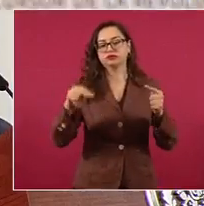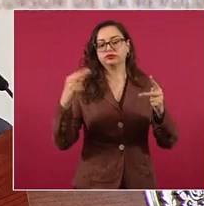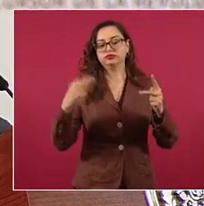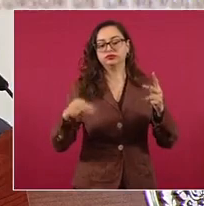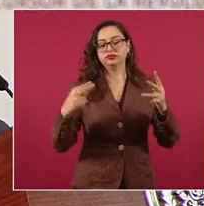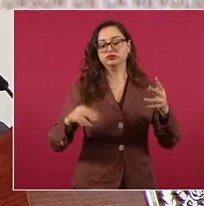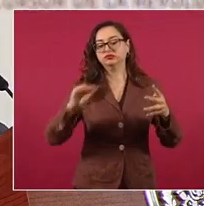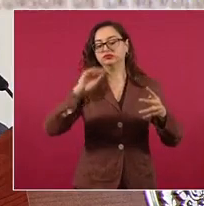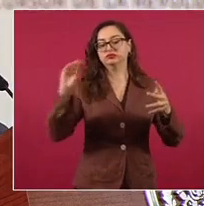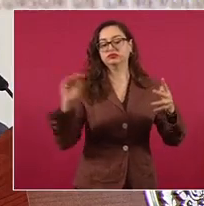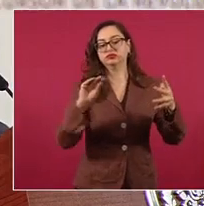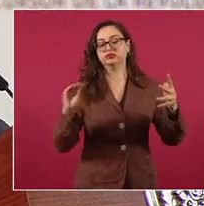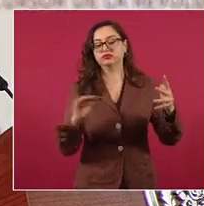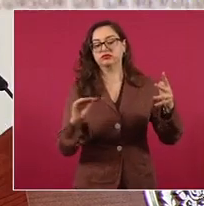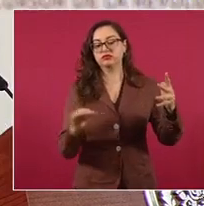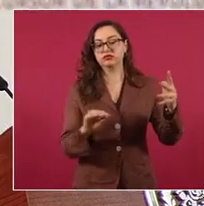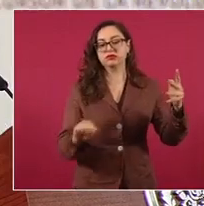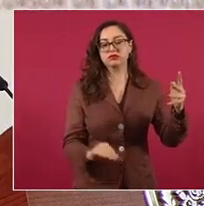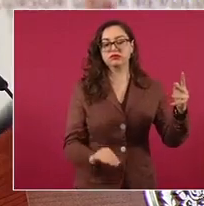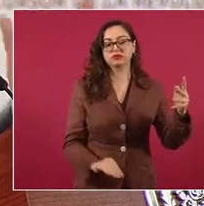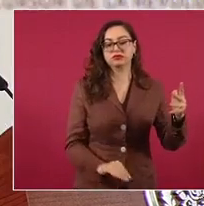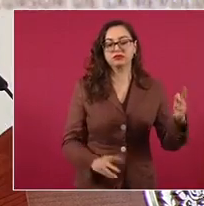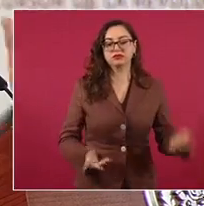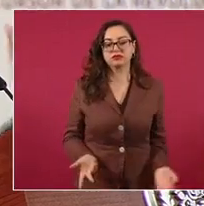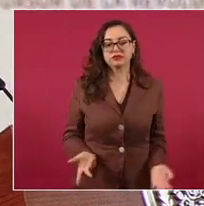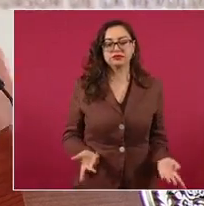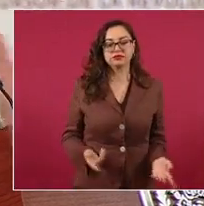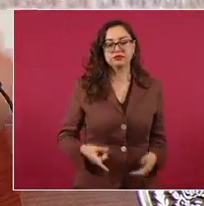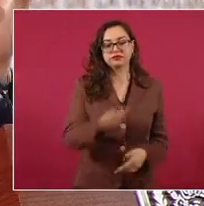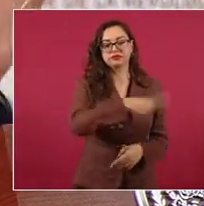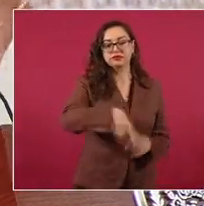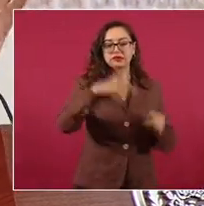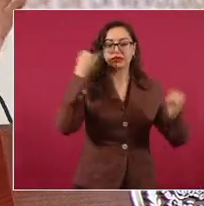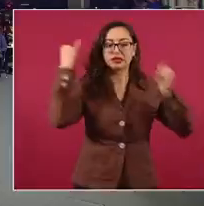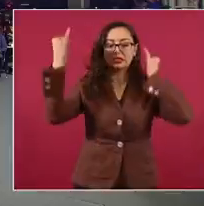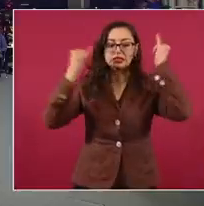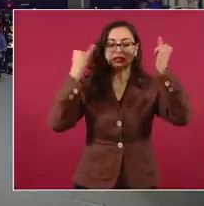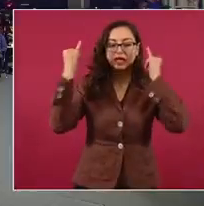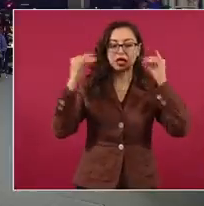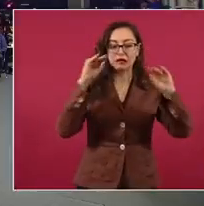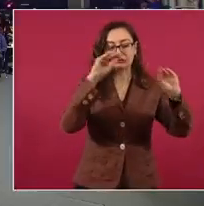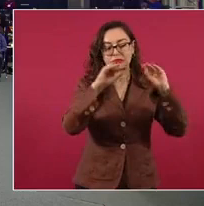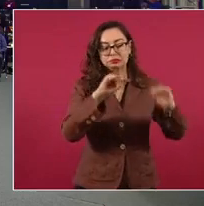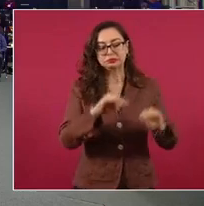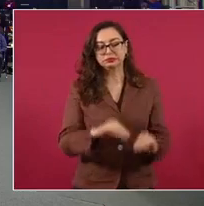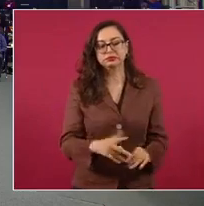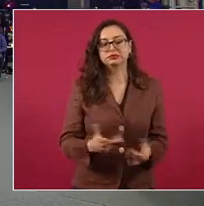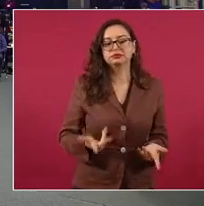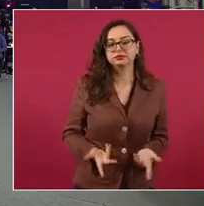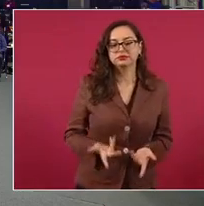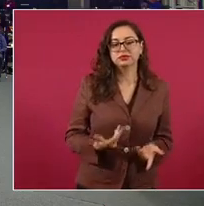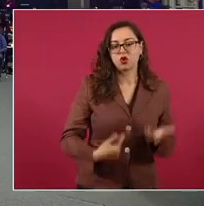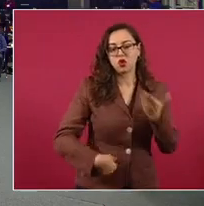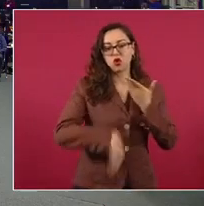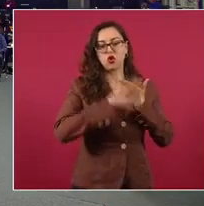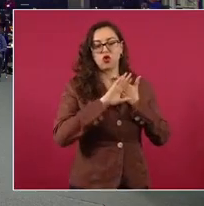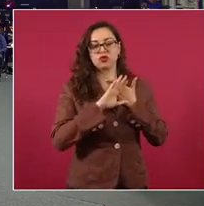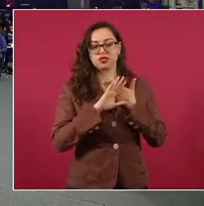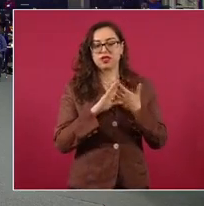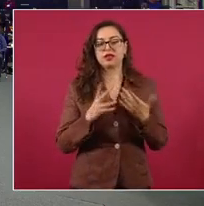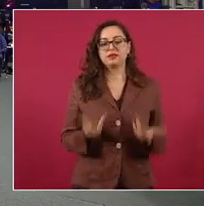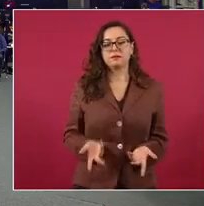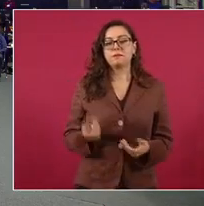pensando que con eso pues ya no íbamos a poder tomar la